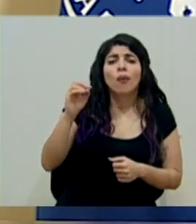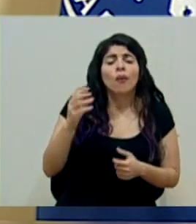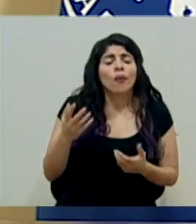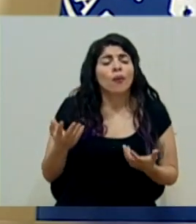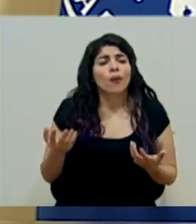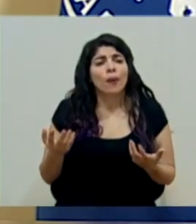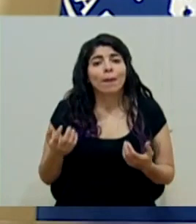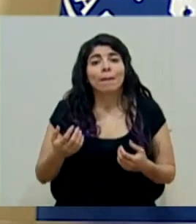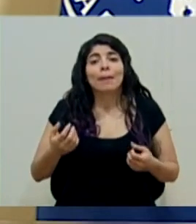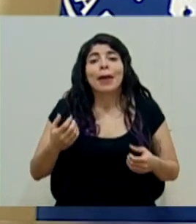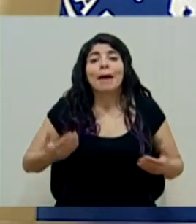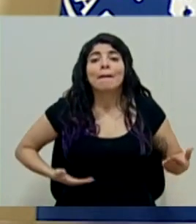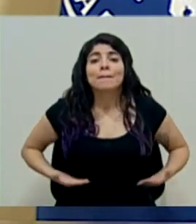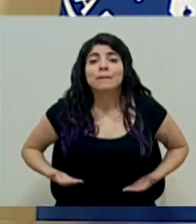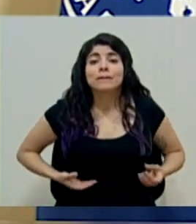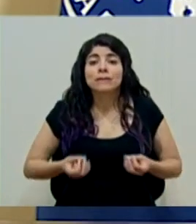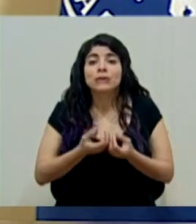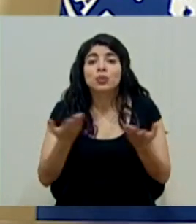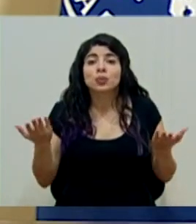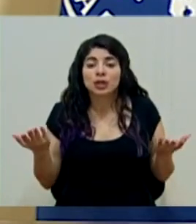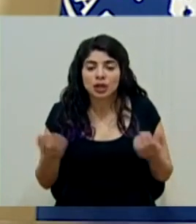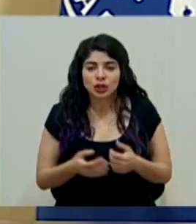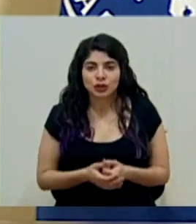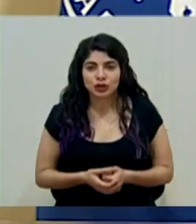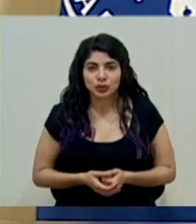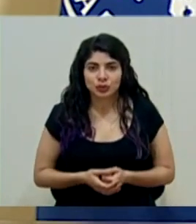los empleados públicos.